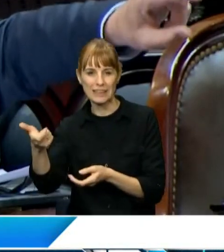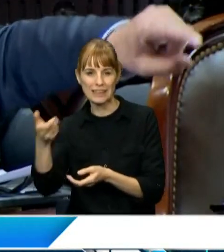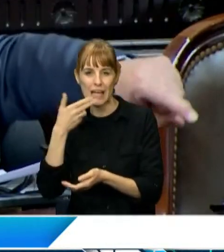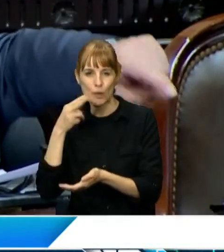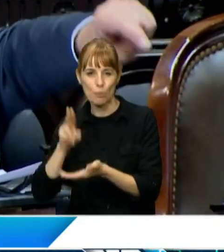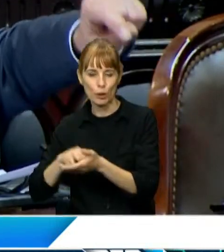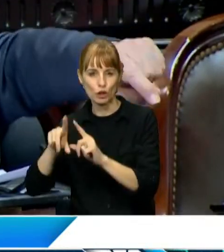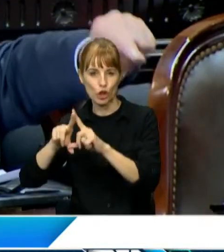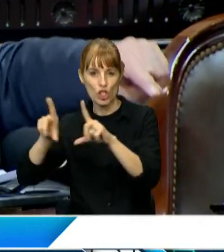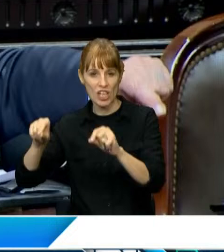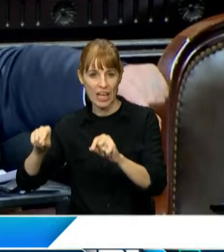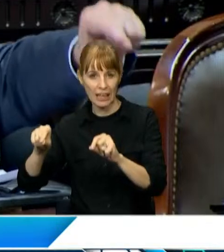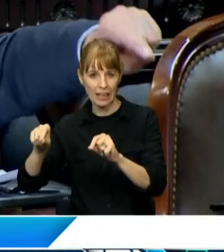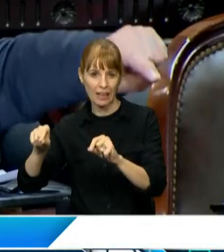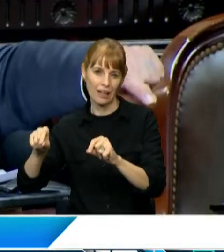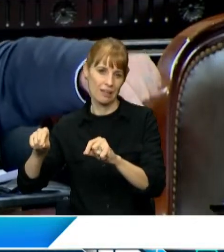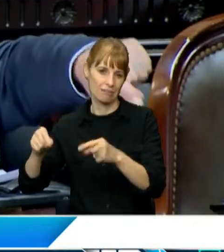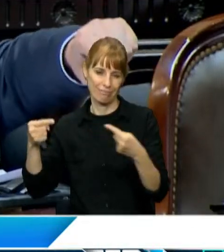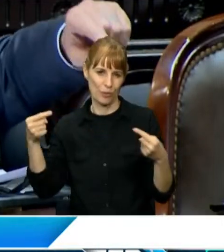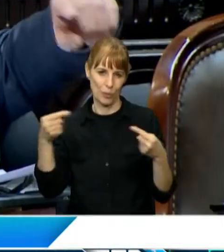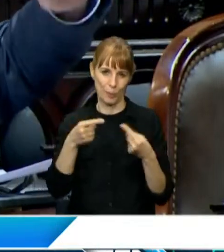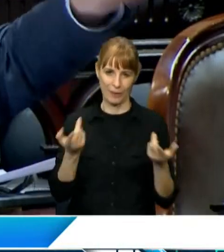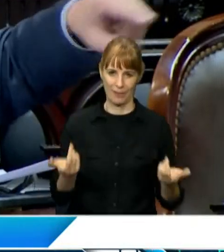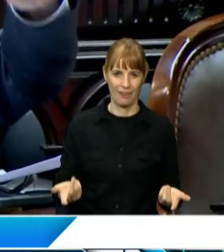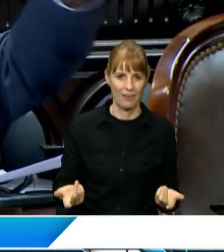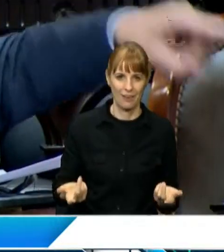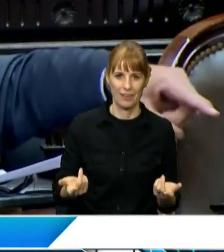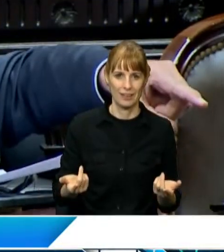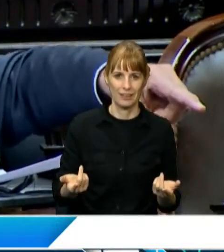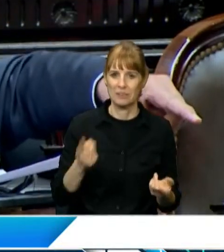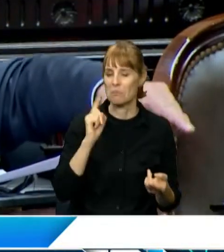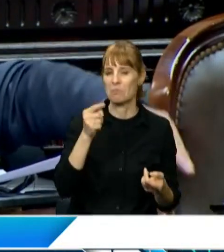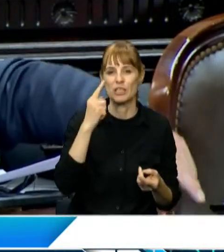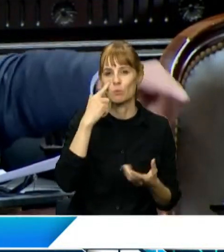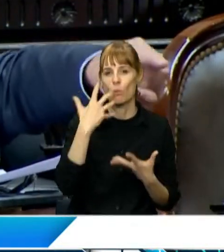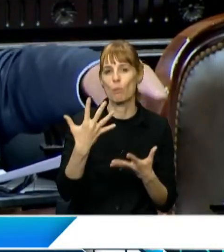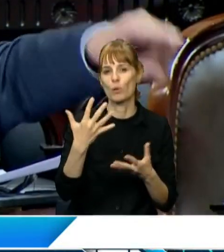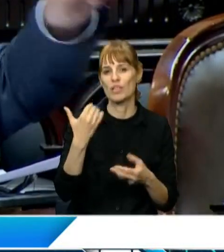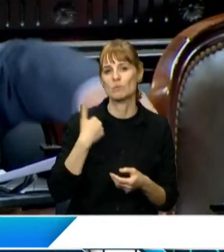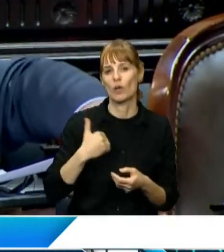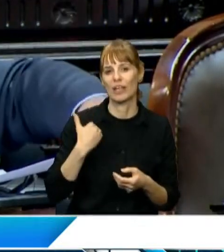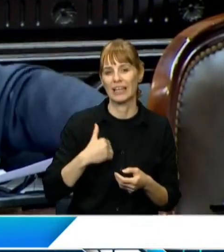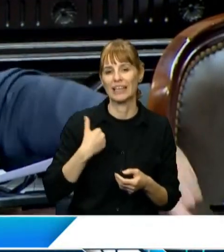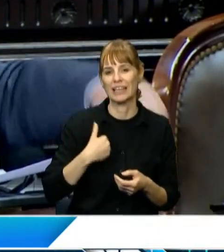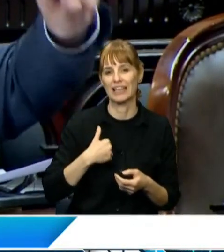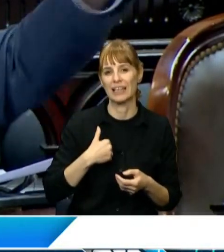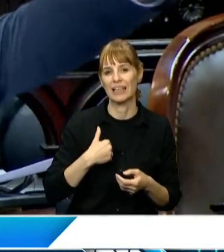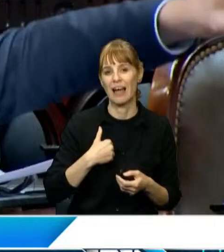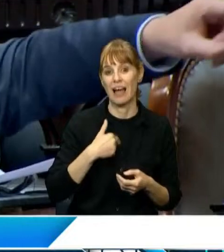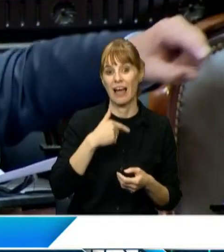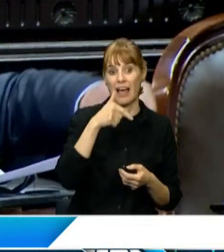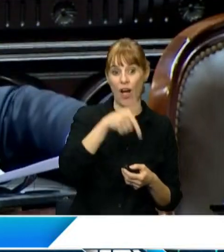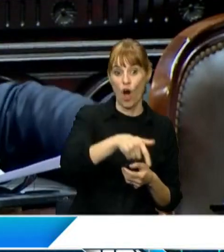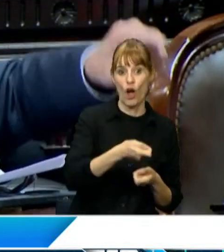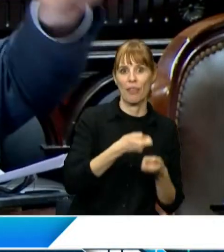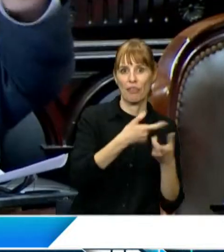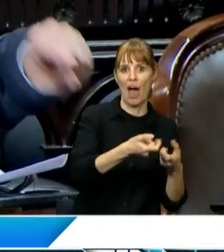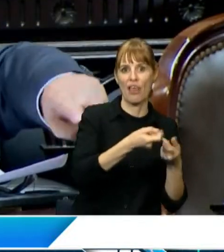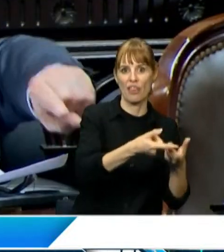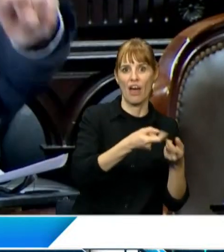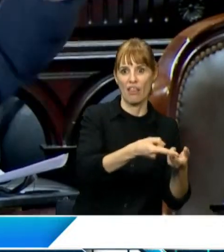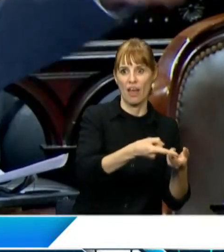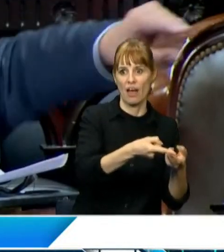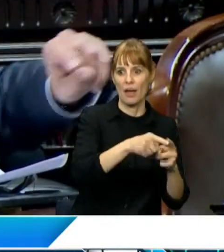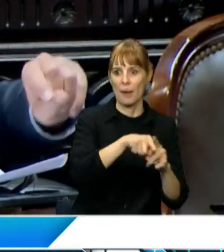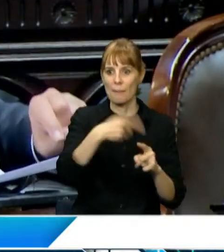cheque, que lo que estaban haciendo era algo que era, como todo lo que hizo el populismo en la Argentina, pan para hoy, hambre para mañana, y